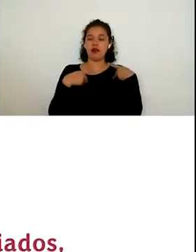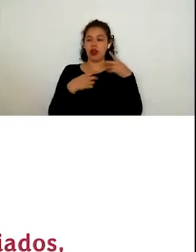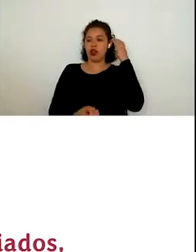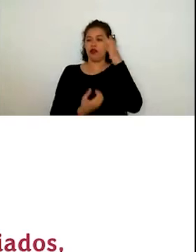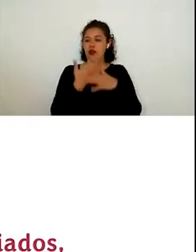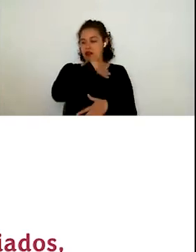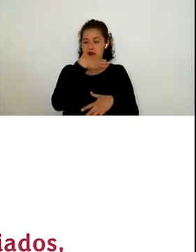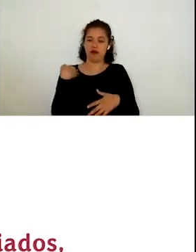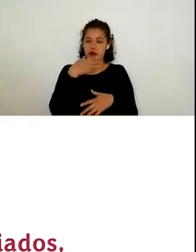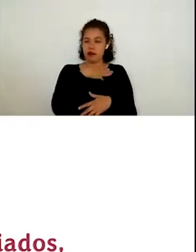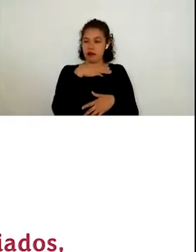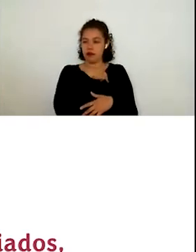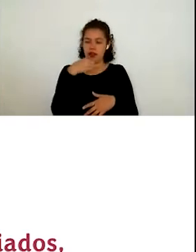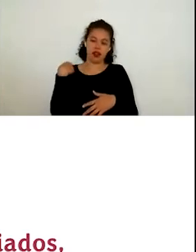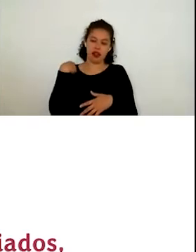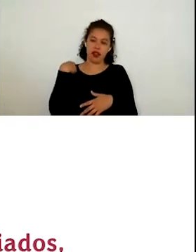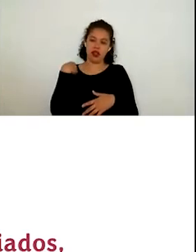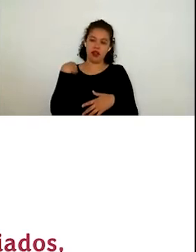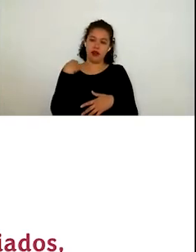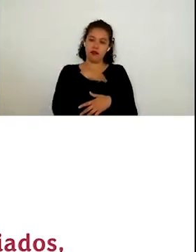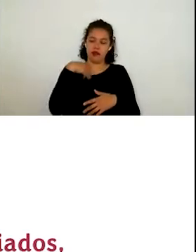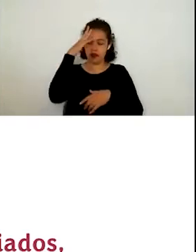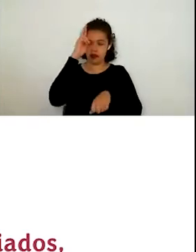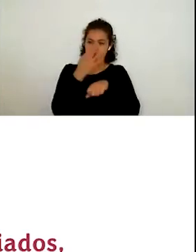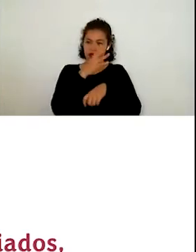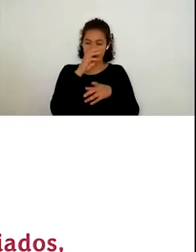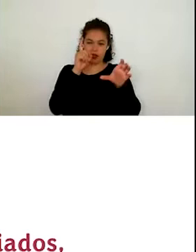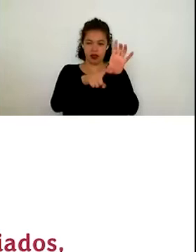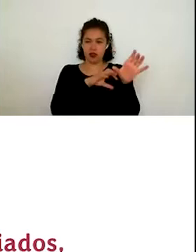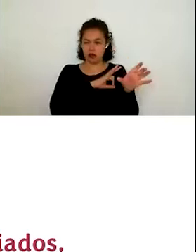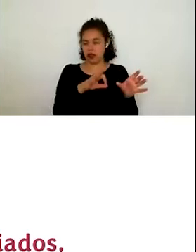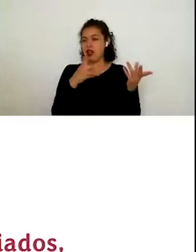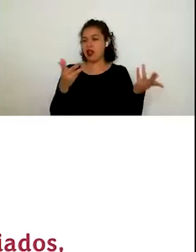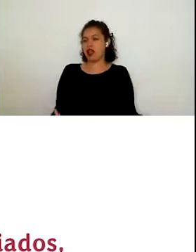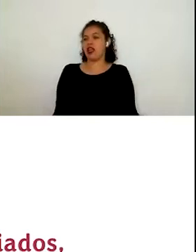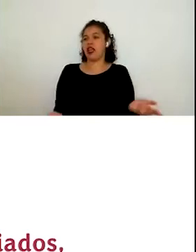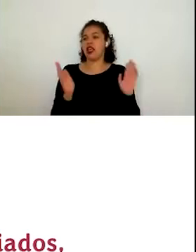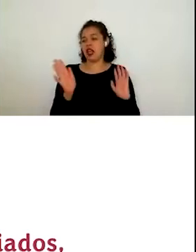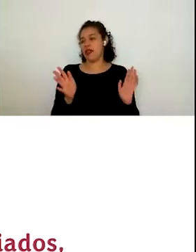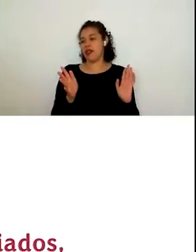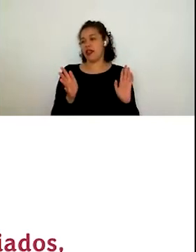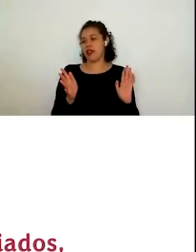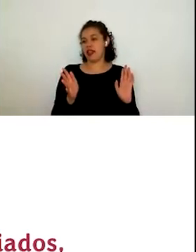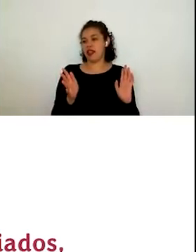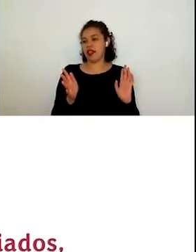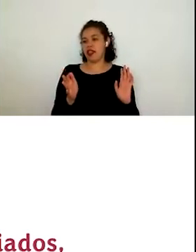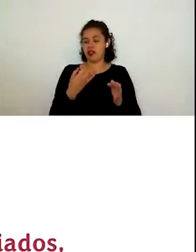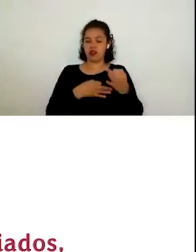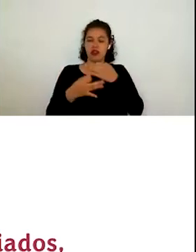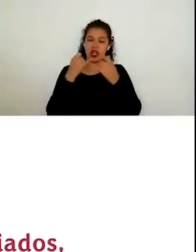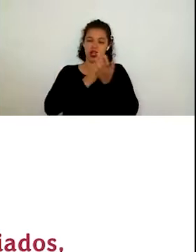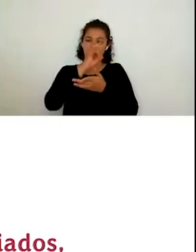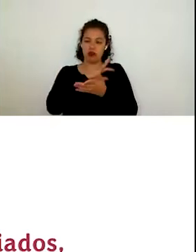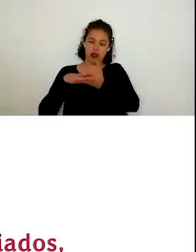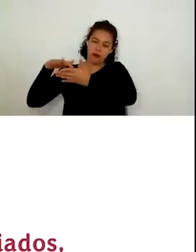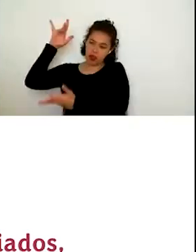del patronato, tomándolo como la decisión tiene que ser o por unanimidad o por mayoría,